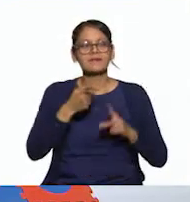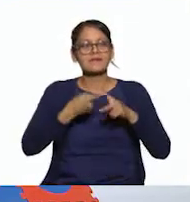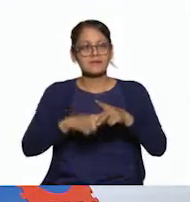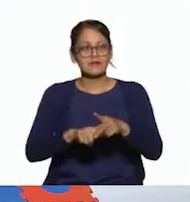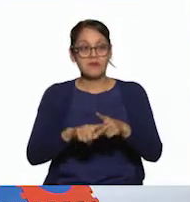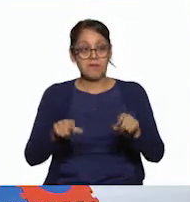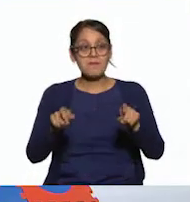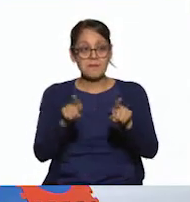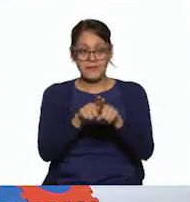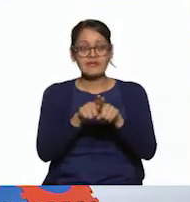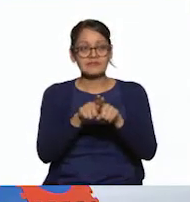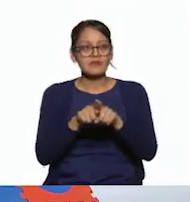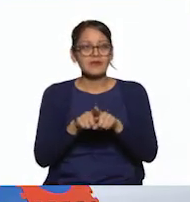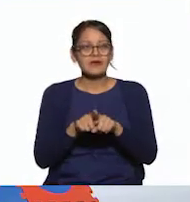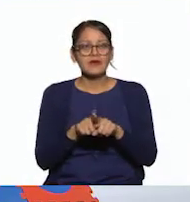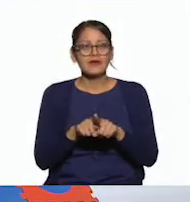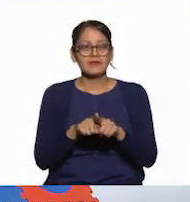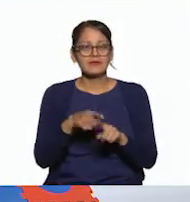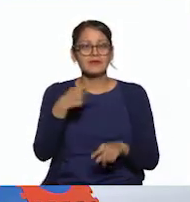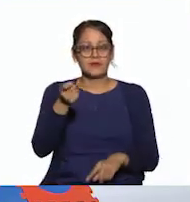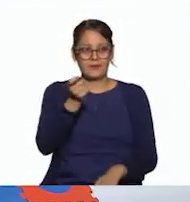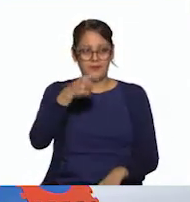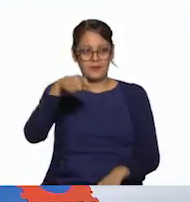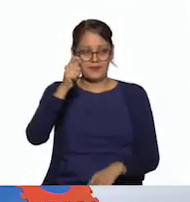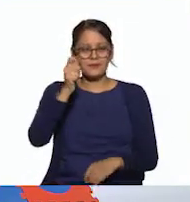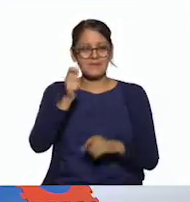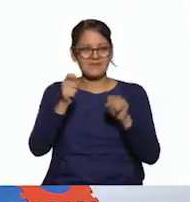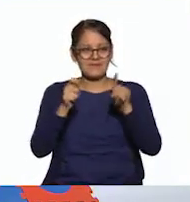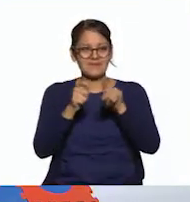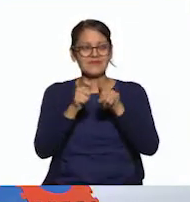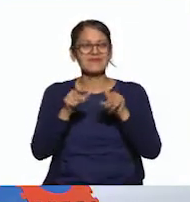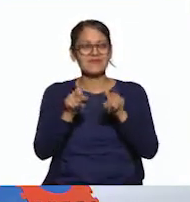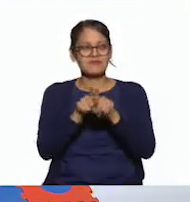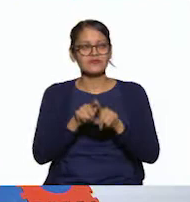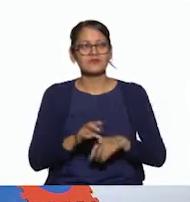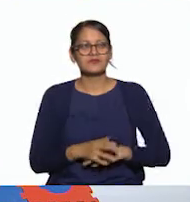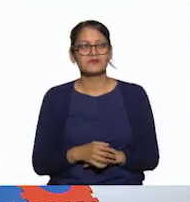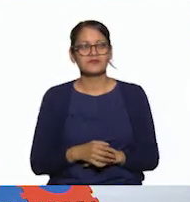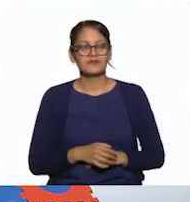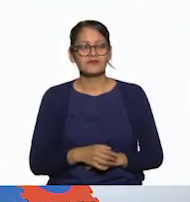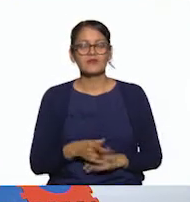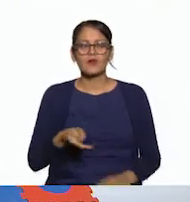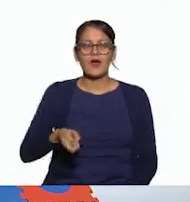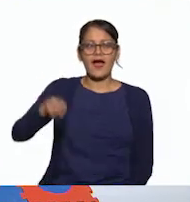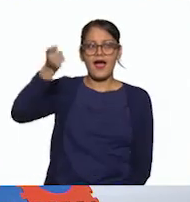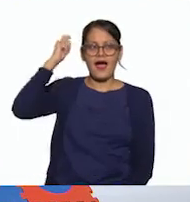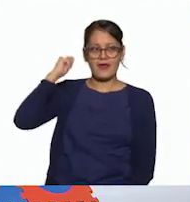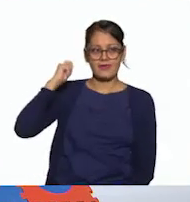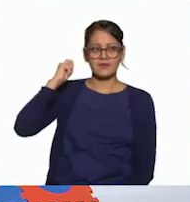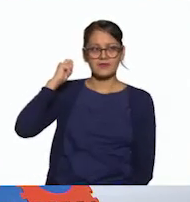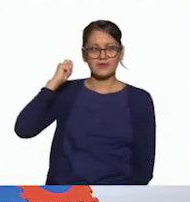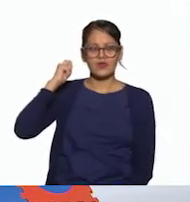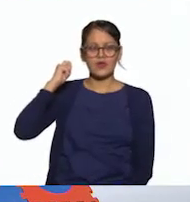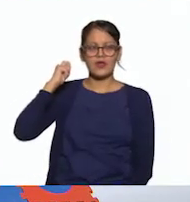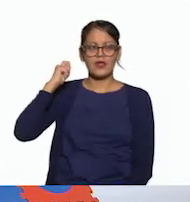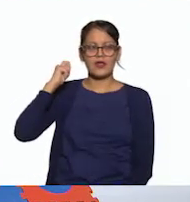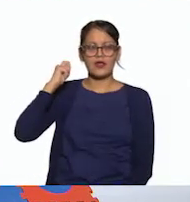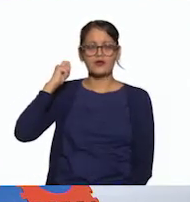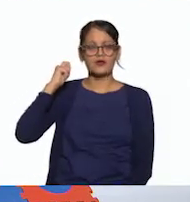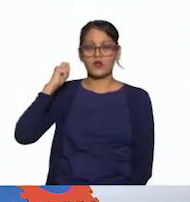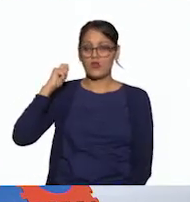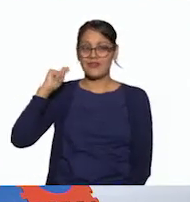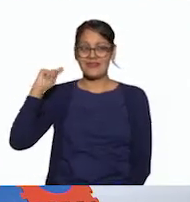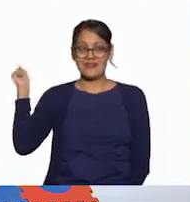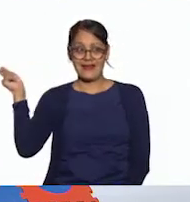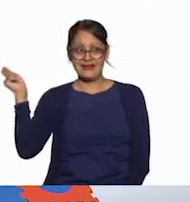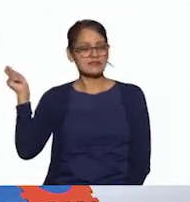con la misma dinámica que acabamos de realizar. Uh-huh. No es atrás, ni tampoco es derecha. No,